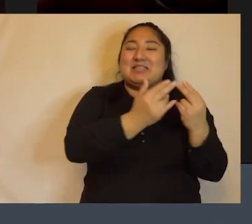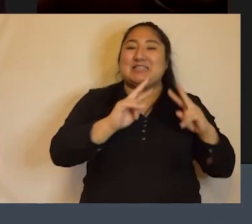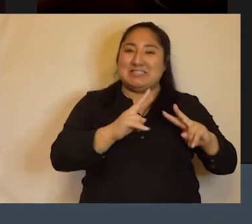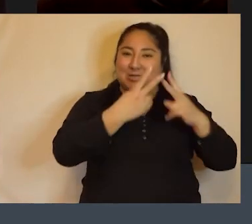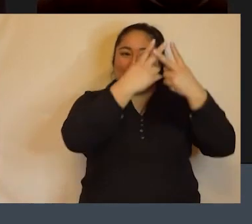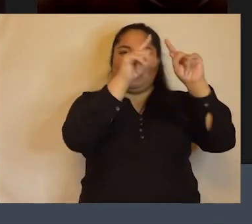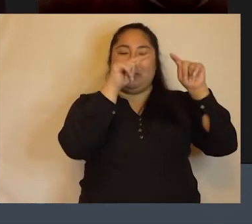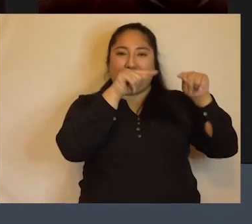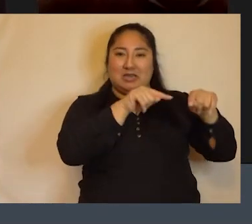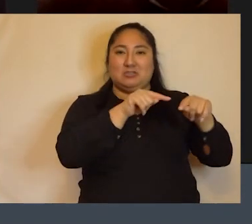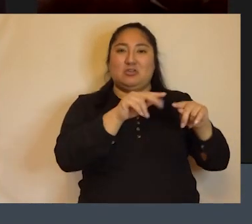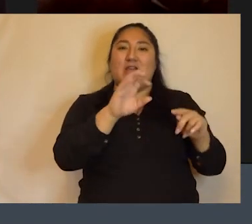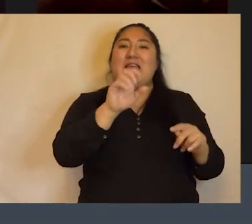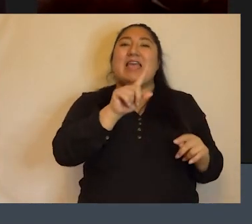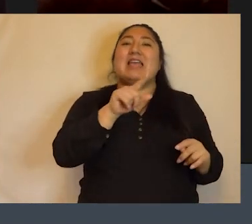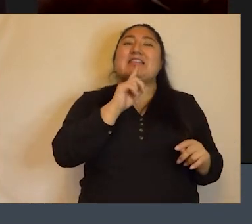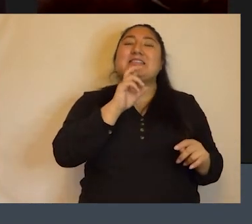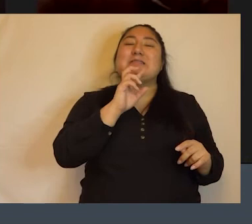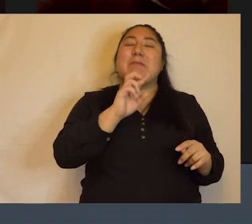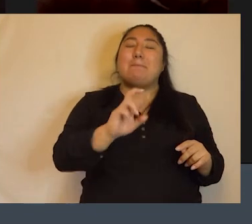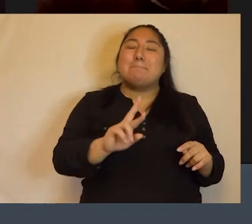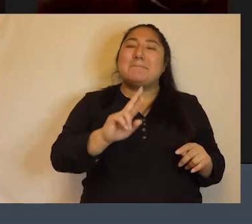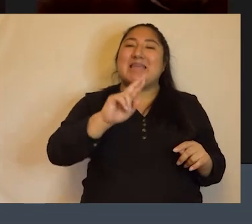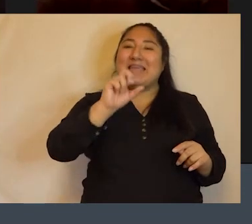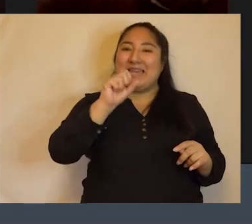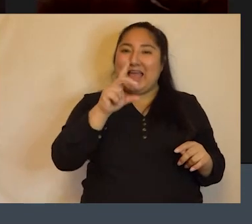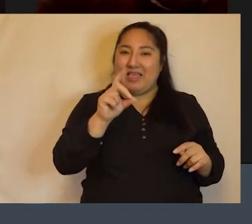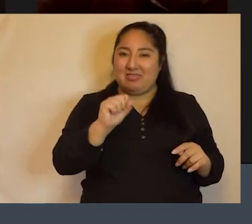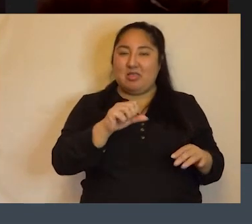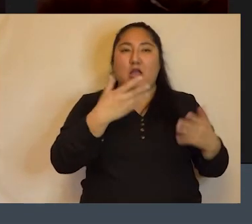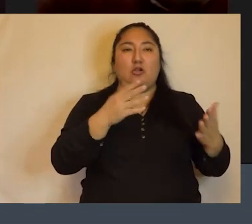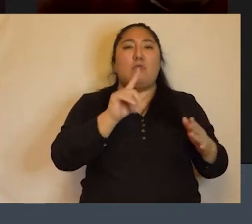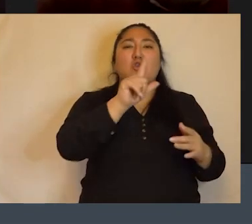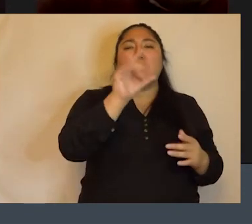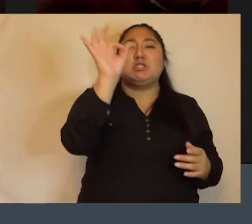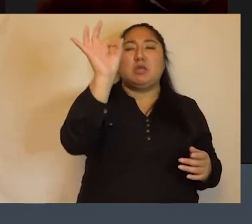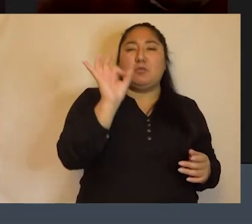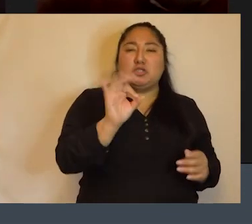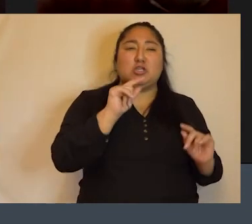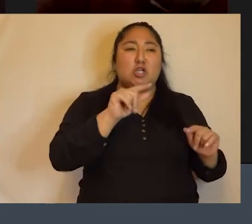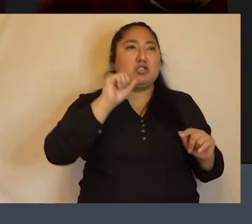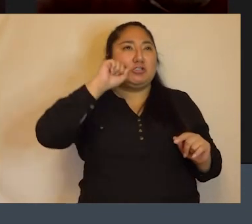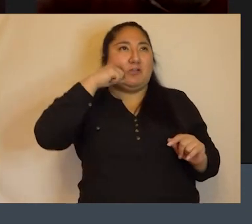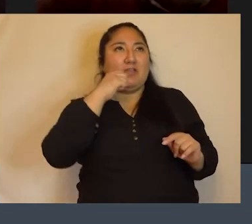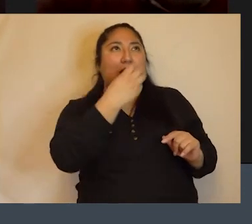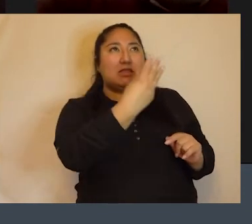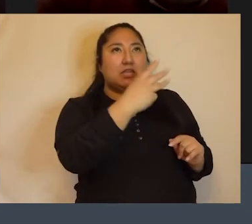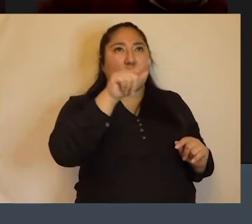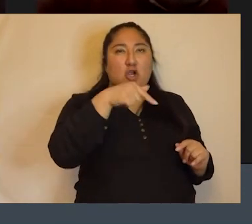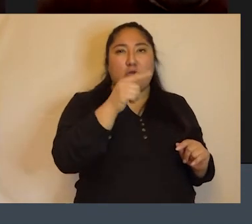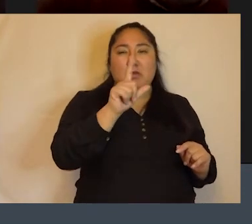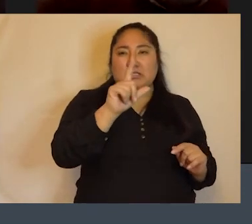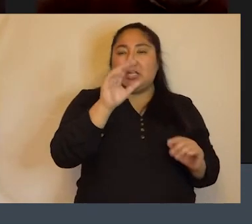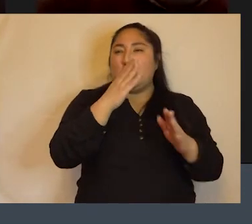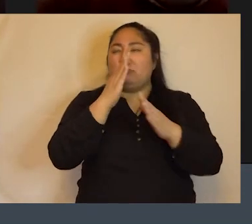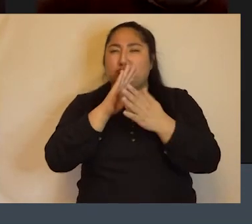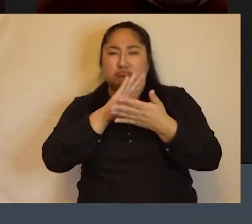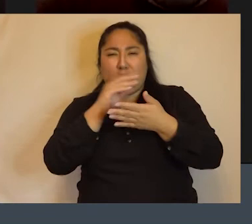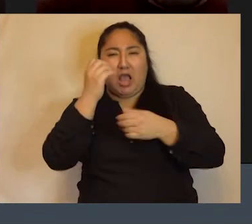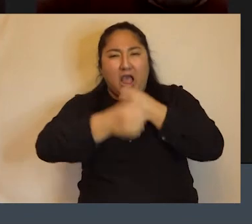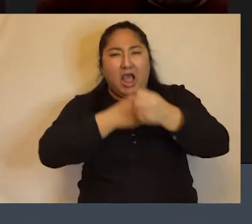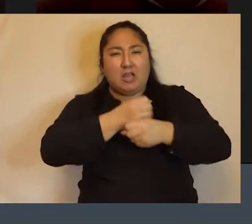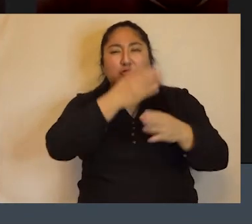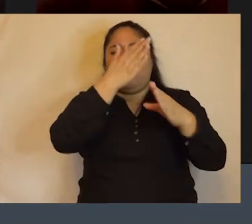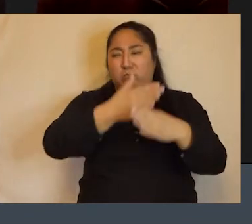construye para eso. Y la rentabilidad esperada de un fondo E es de un 3,7%. Eso no significa que vaya a tener un 3,7% todos